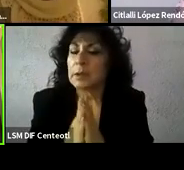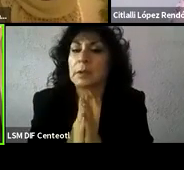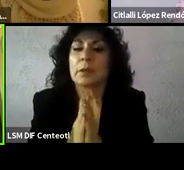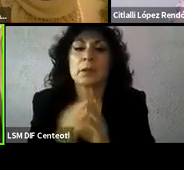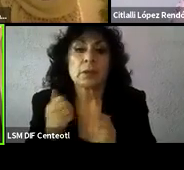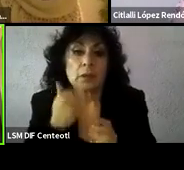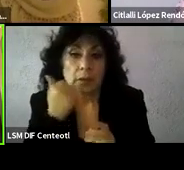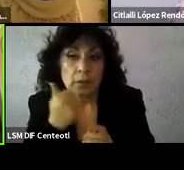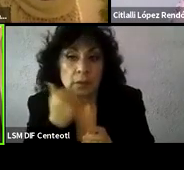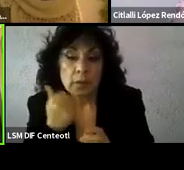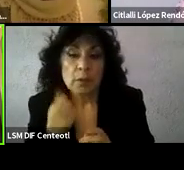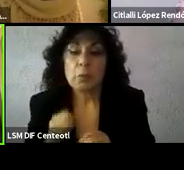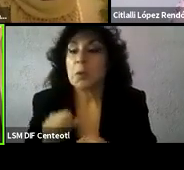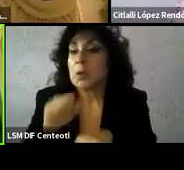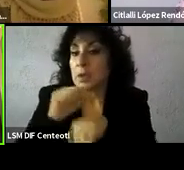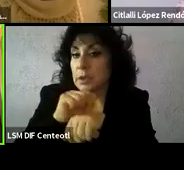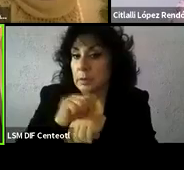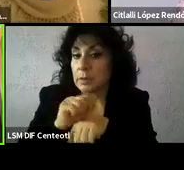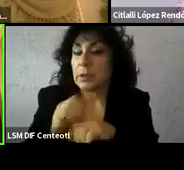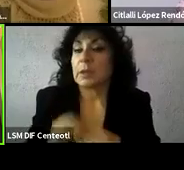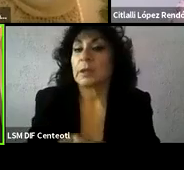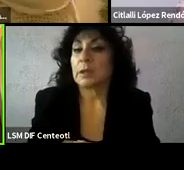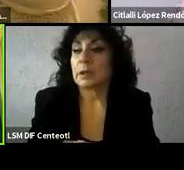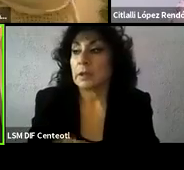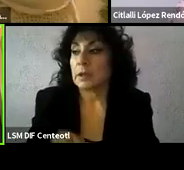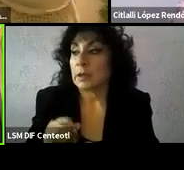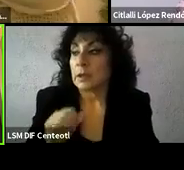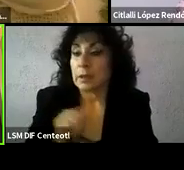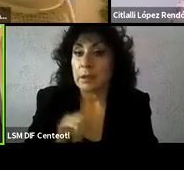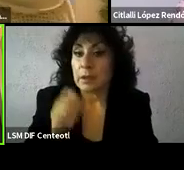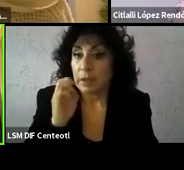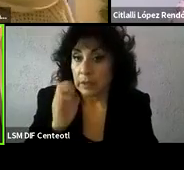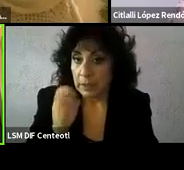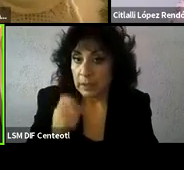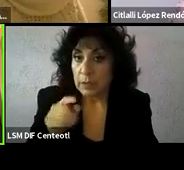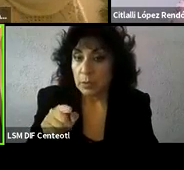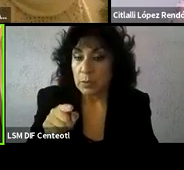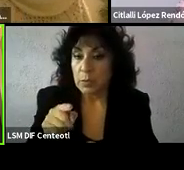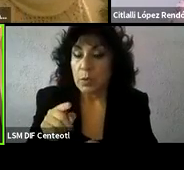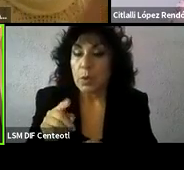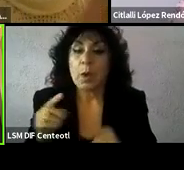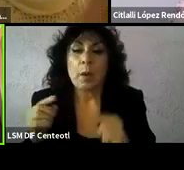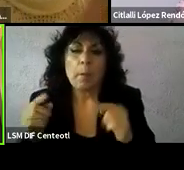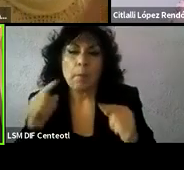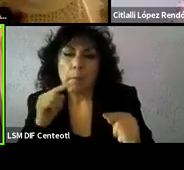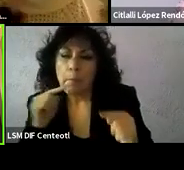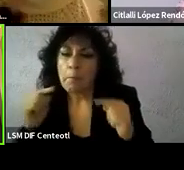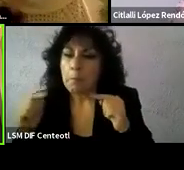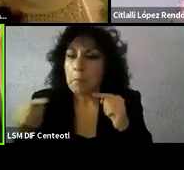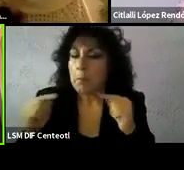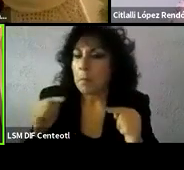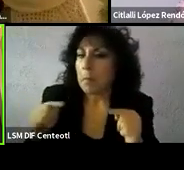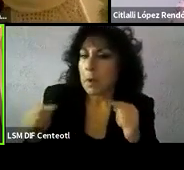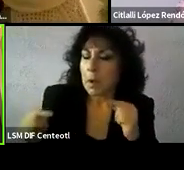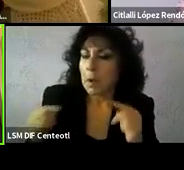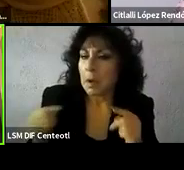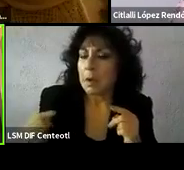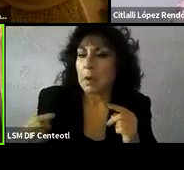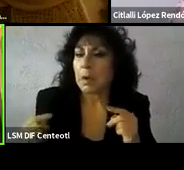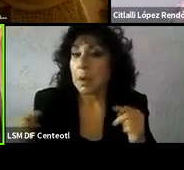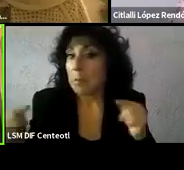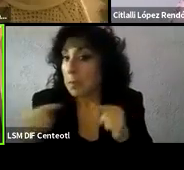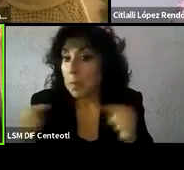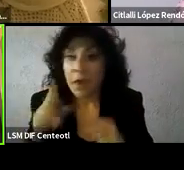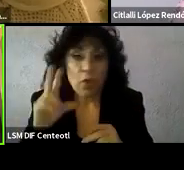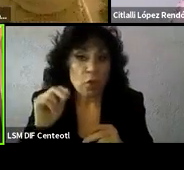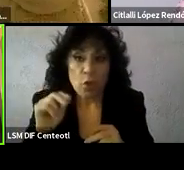caso de secundaria, para que ellos sean los que empiecen a mediar los conflictos, ayudar a sus compañeros a mediar. Y realmente